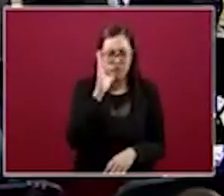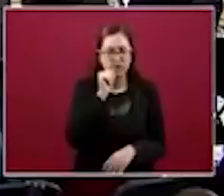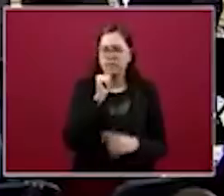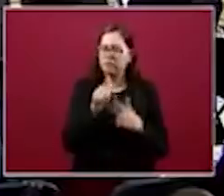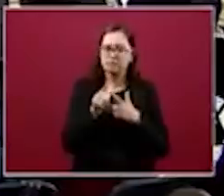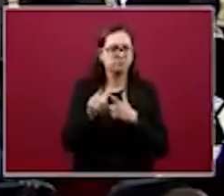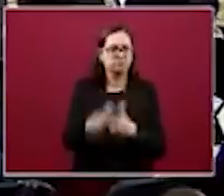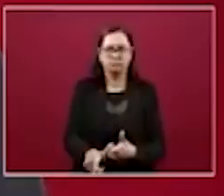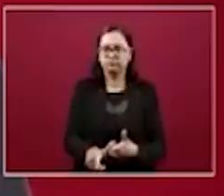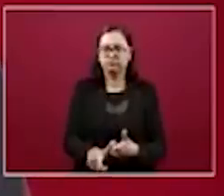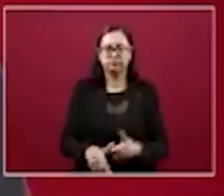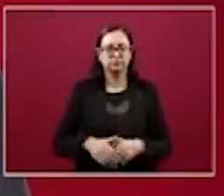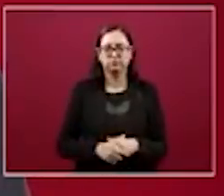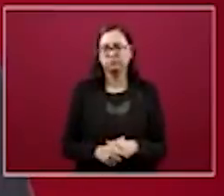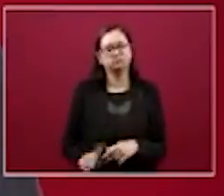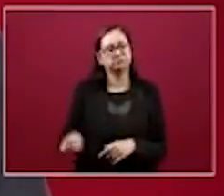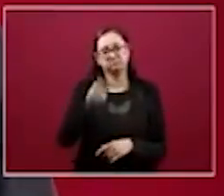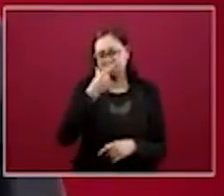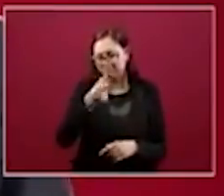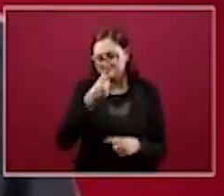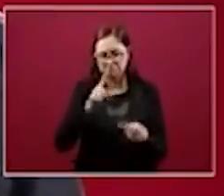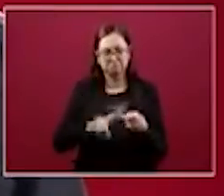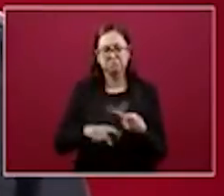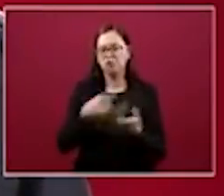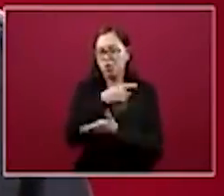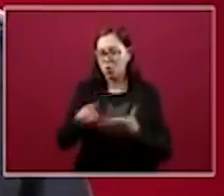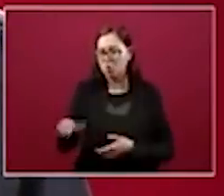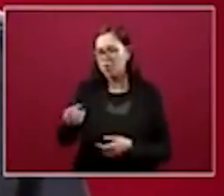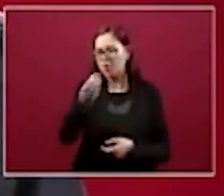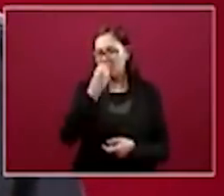seguir sucediendo, ni en medicinas, ni en compra de alimentos